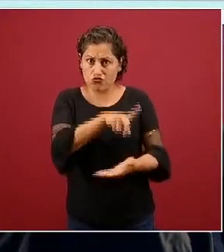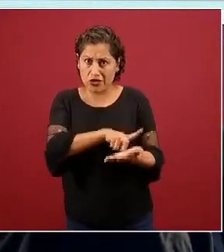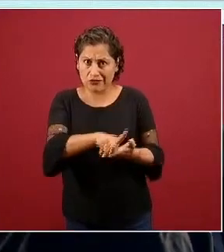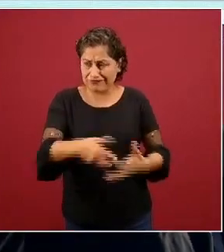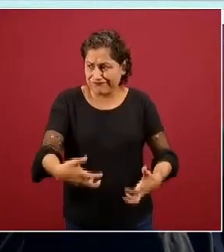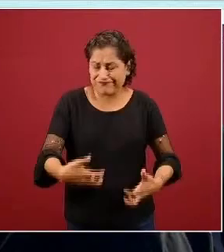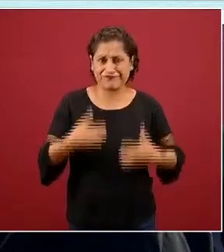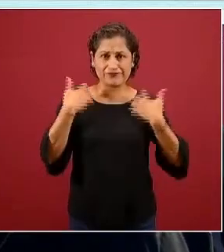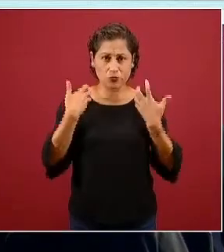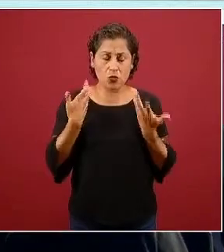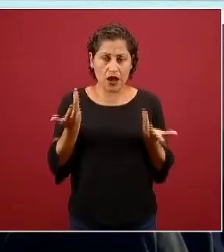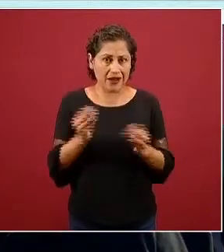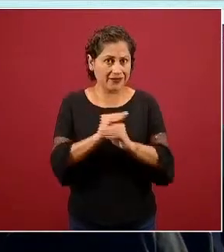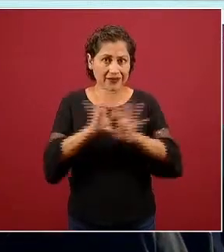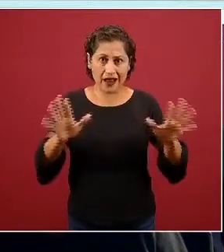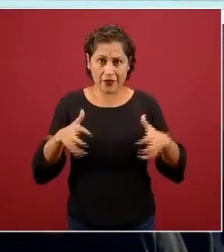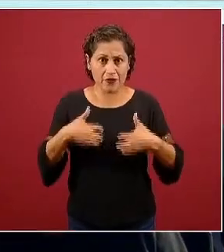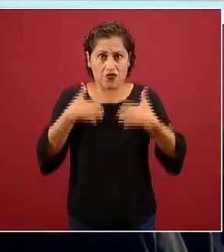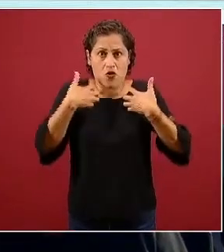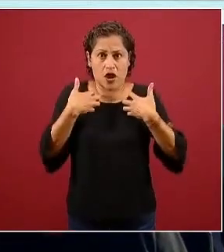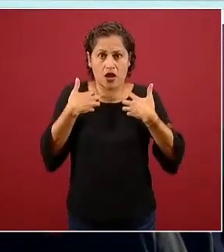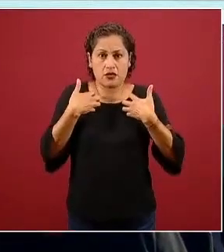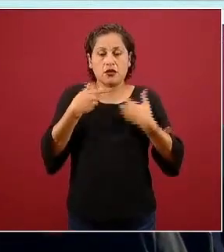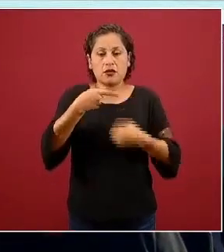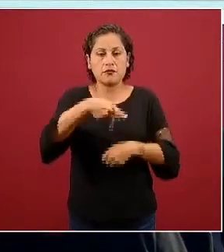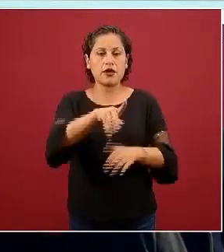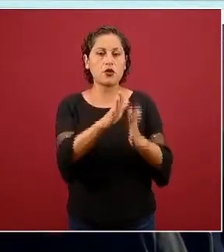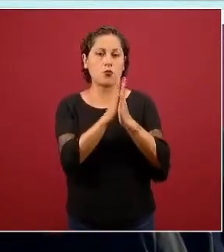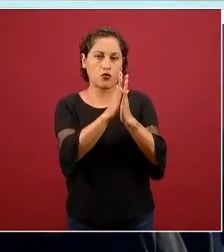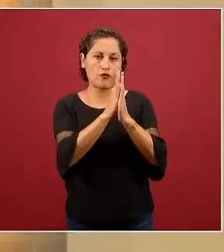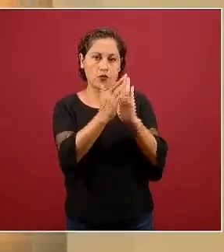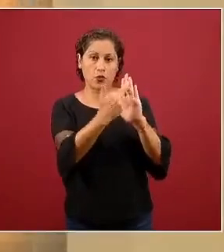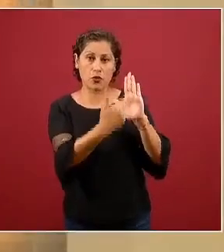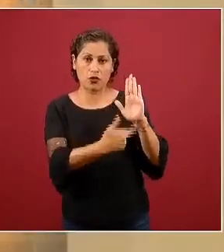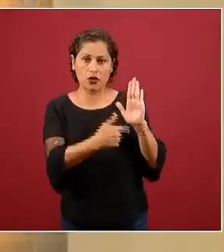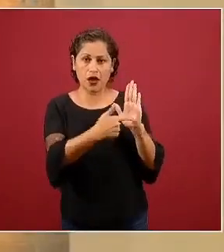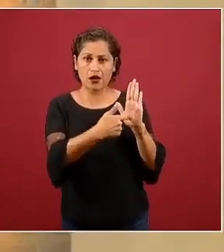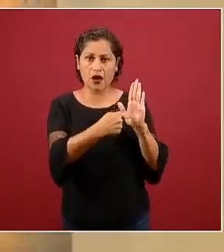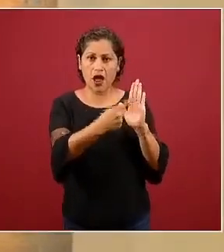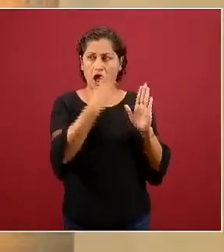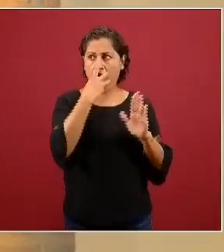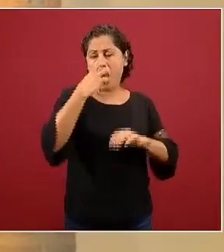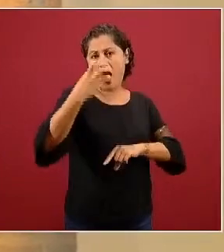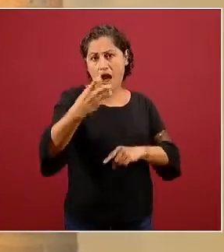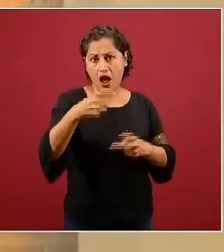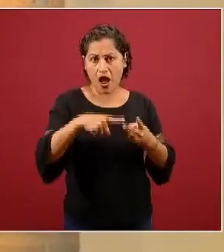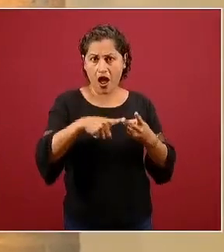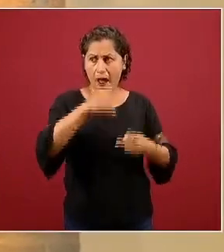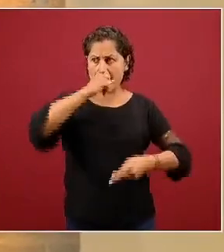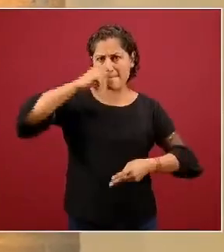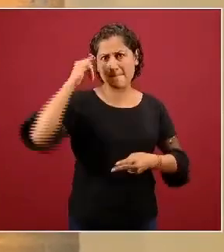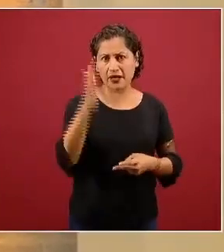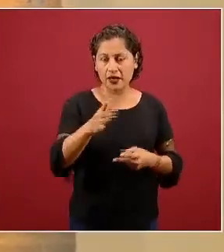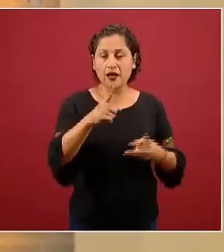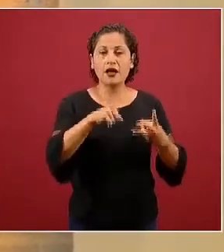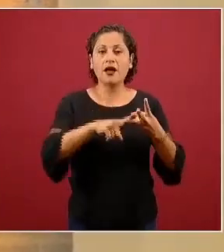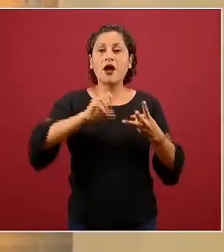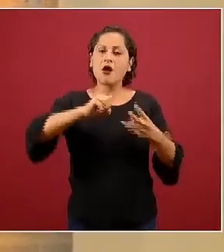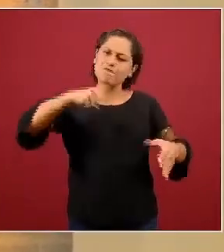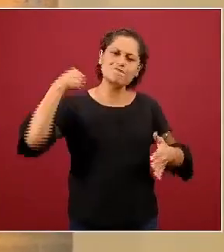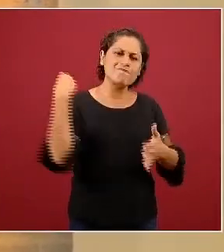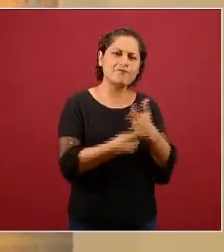sienten. Pero está prohibido gritar, insultar, golpear, romper objetos,